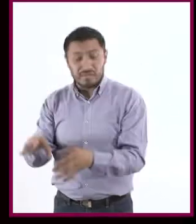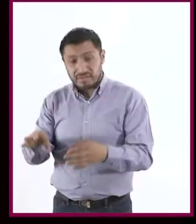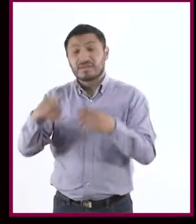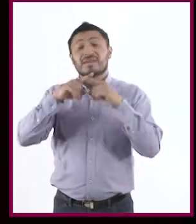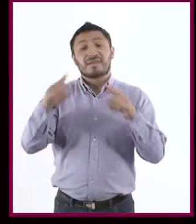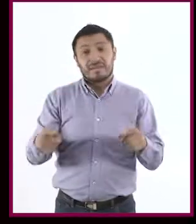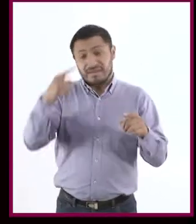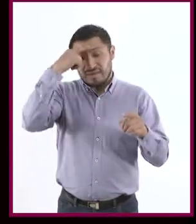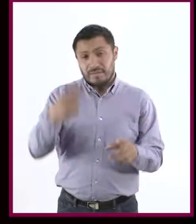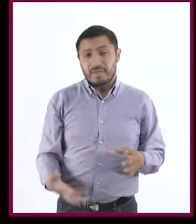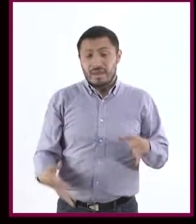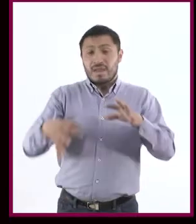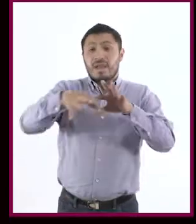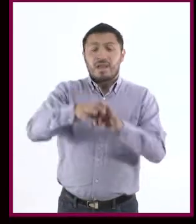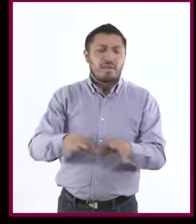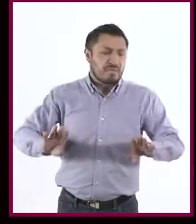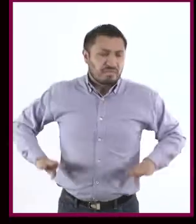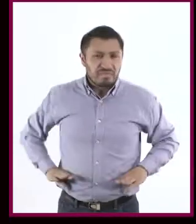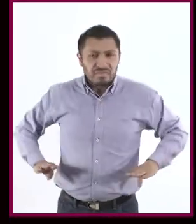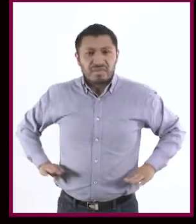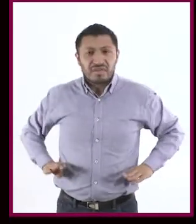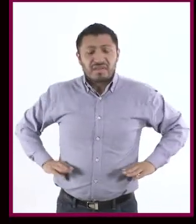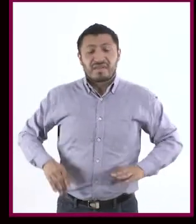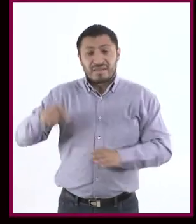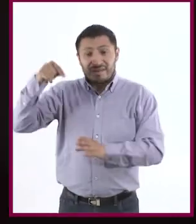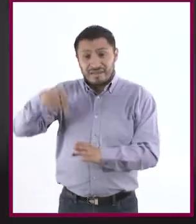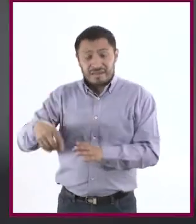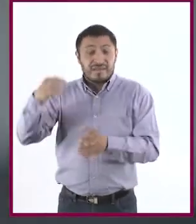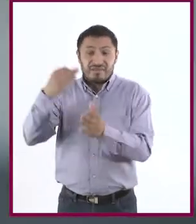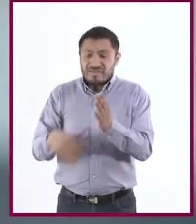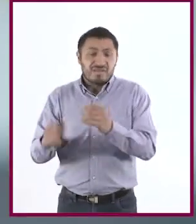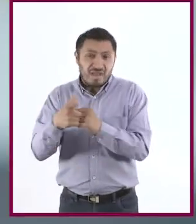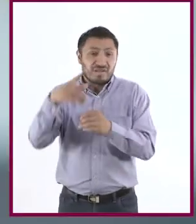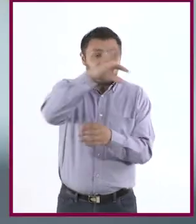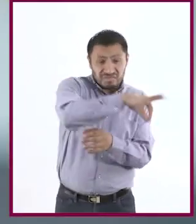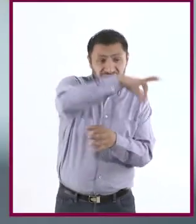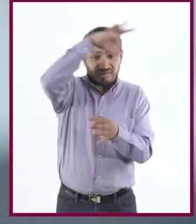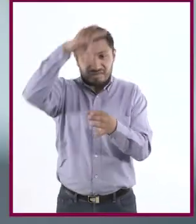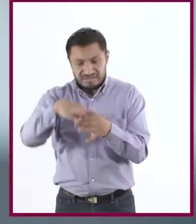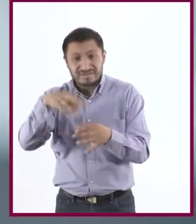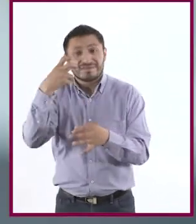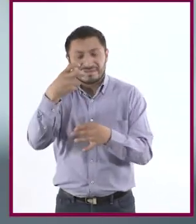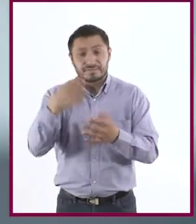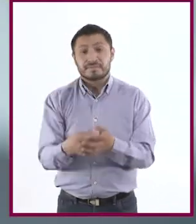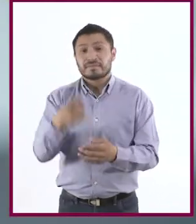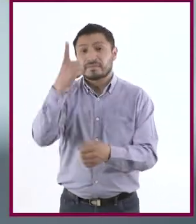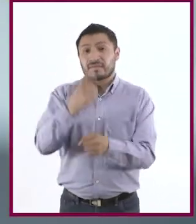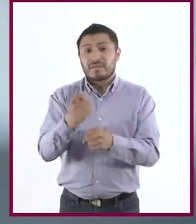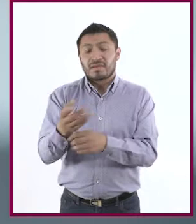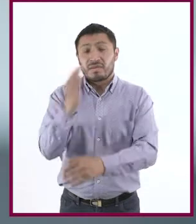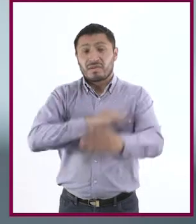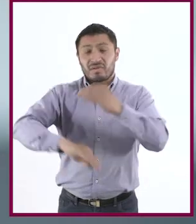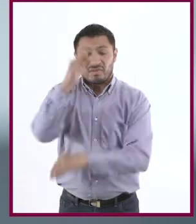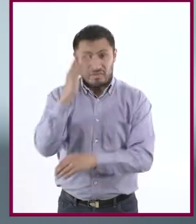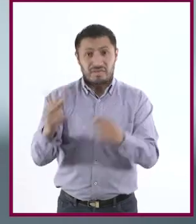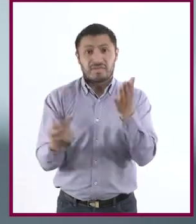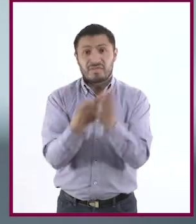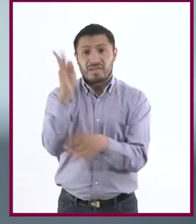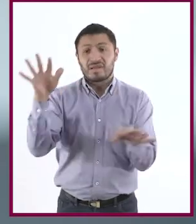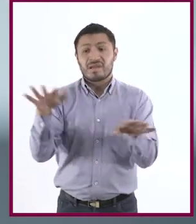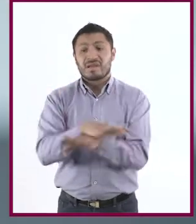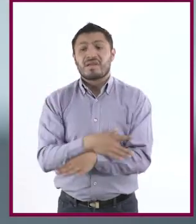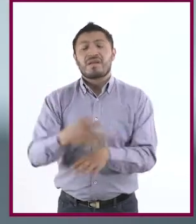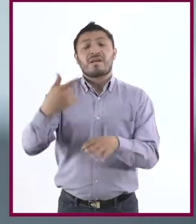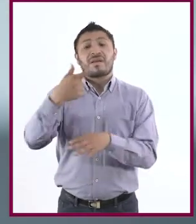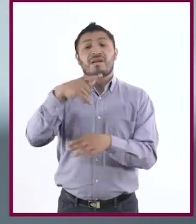otro para dotarle de alguna cualidad del que éste carece. El primer caso de éxito de una especie de planta